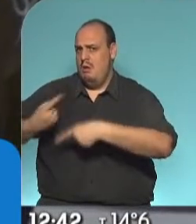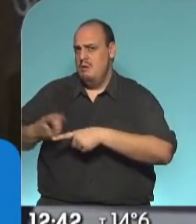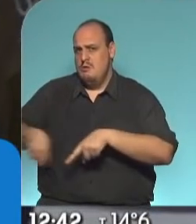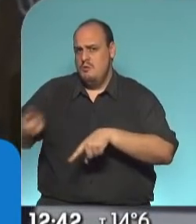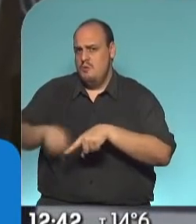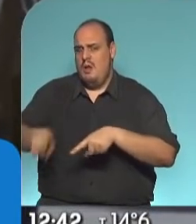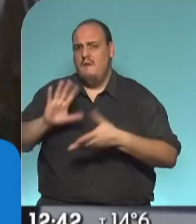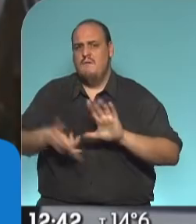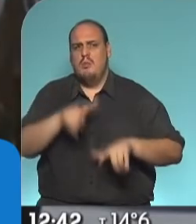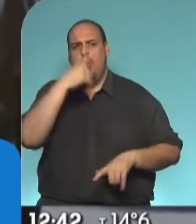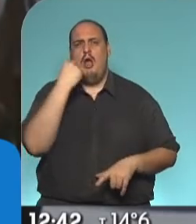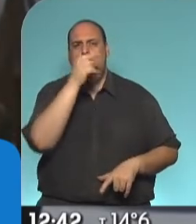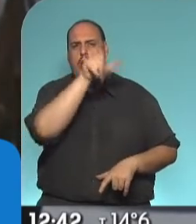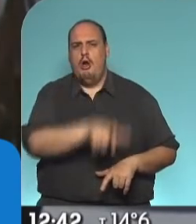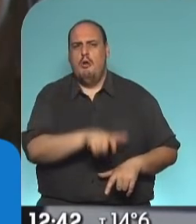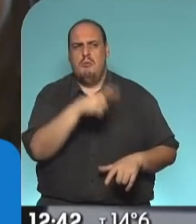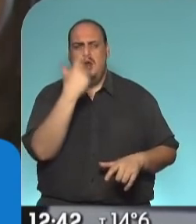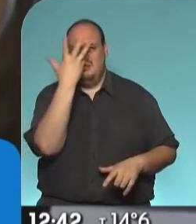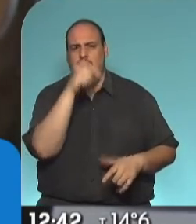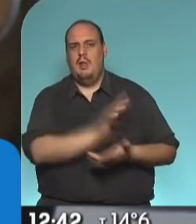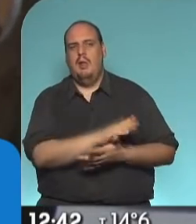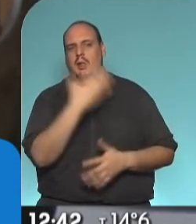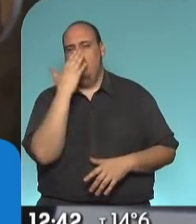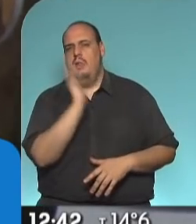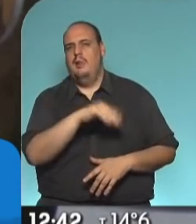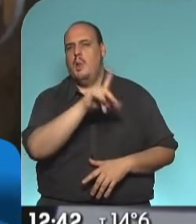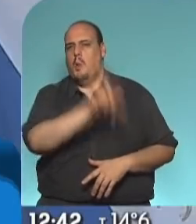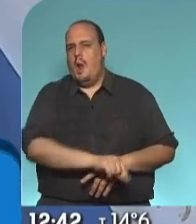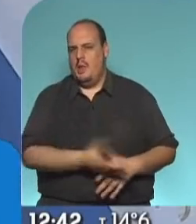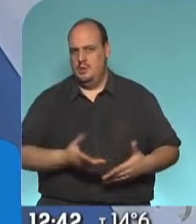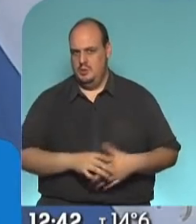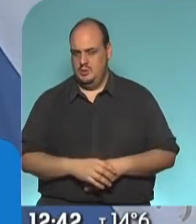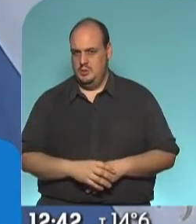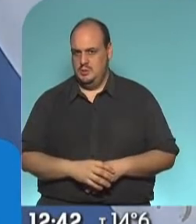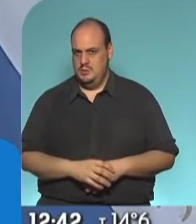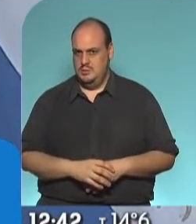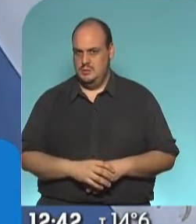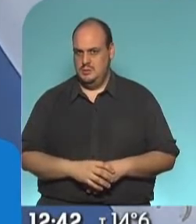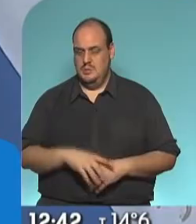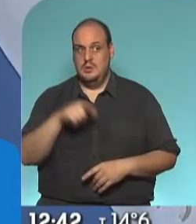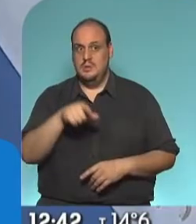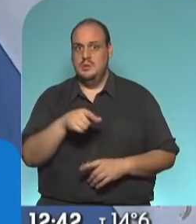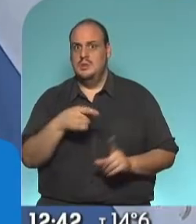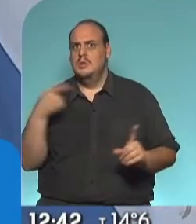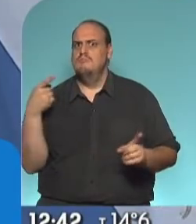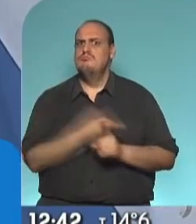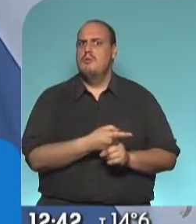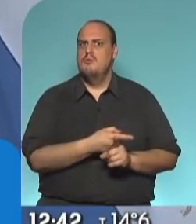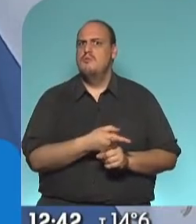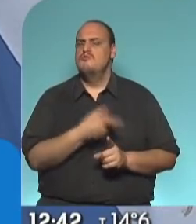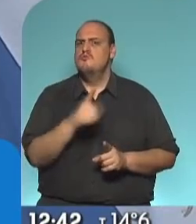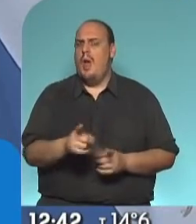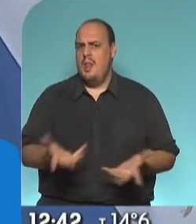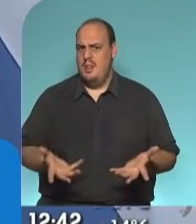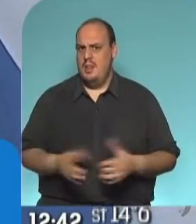de descalificar a hombres de la talla de San Martín. ¿Y cuál ha sido el agravio, la dimensión del